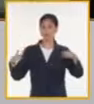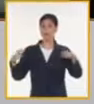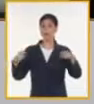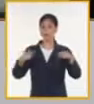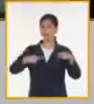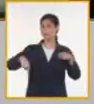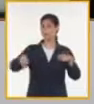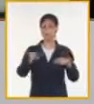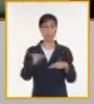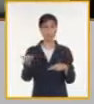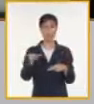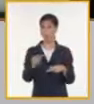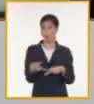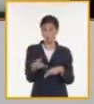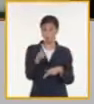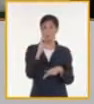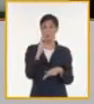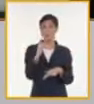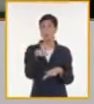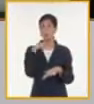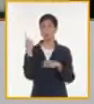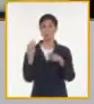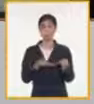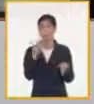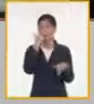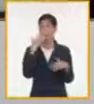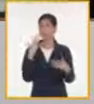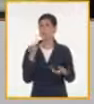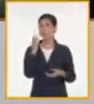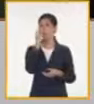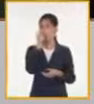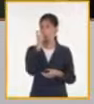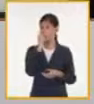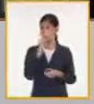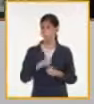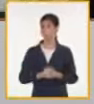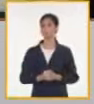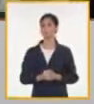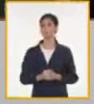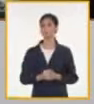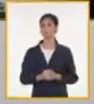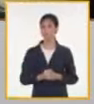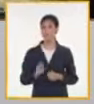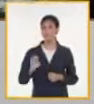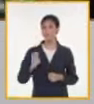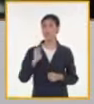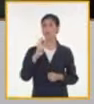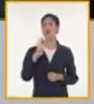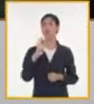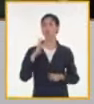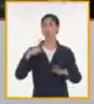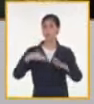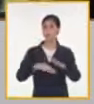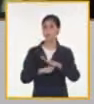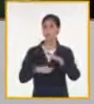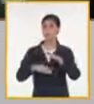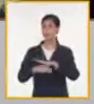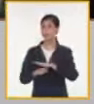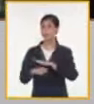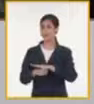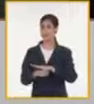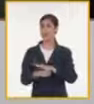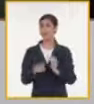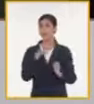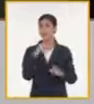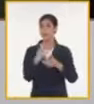hechos migratorios promovido por Estados Unidos eh se produjeron cuatro infiltraciones una de ellas asesinó a un compañero